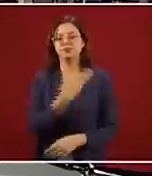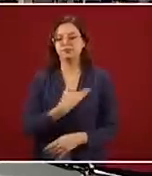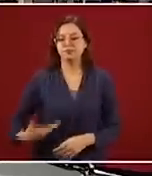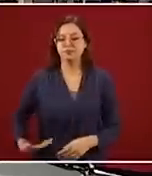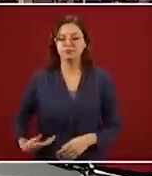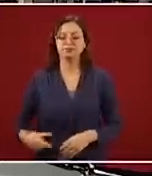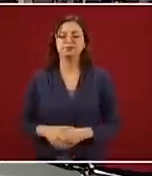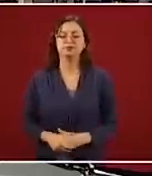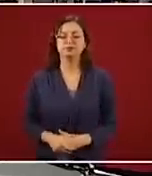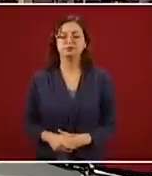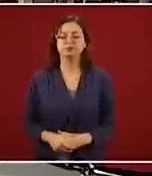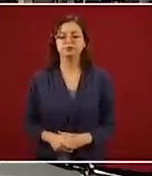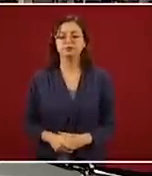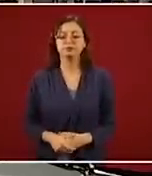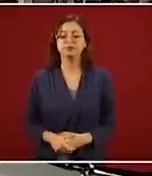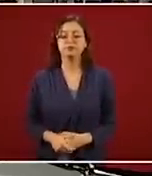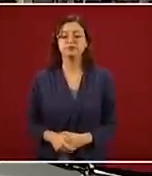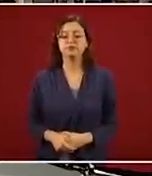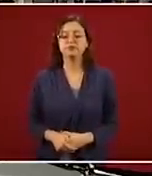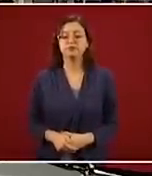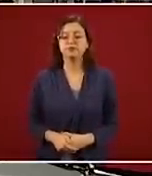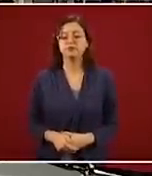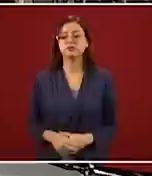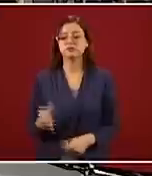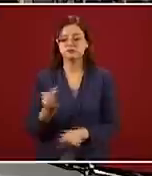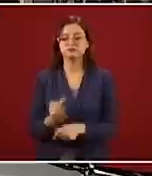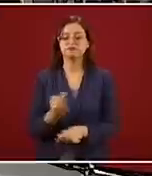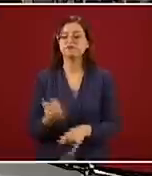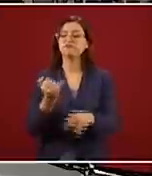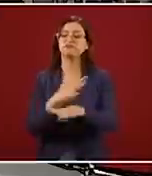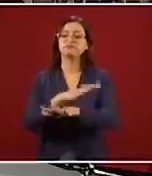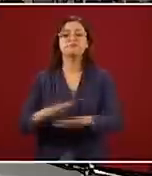Bueno, pues esta es la información en general de salud.